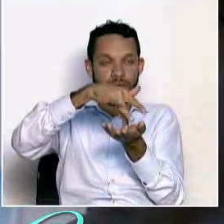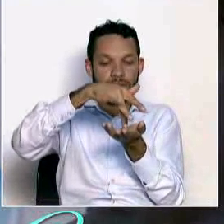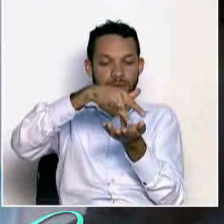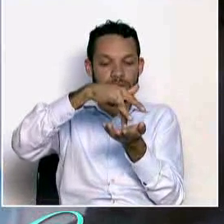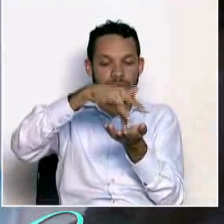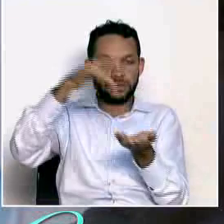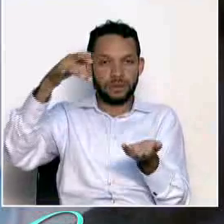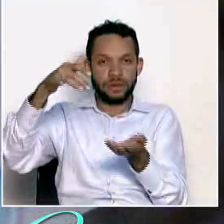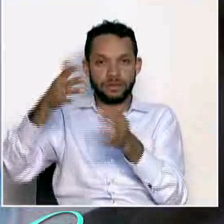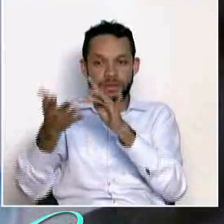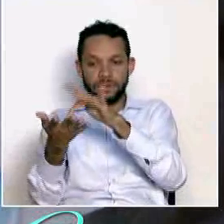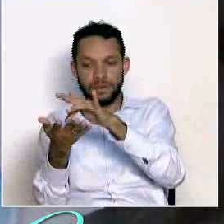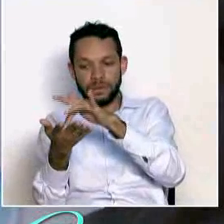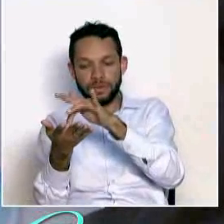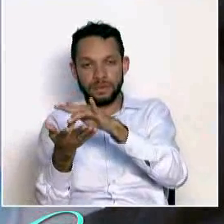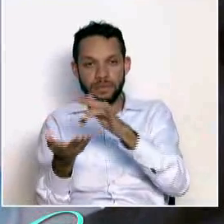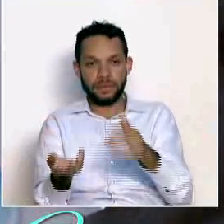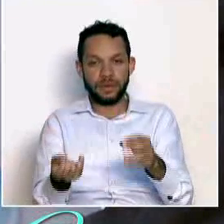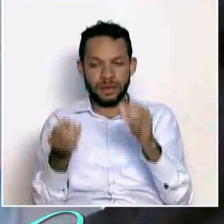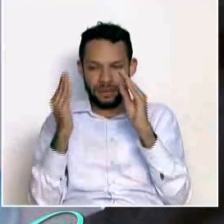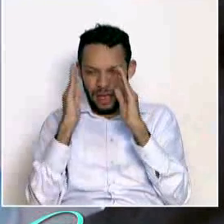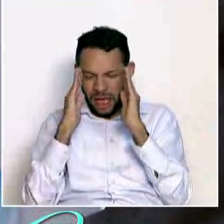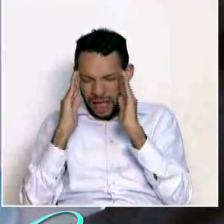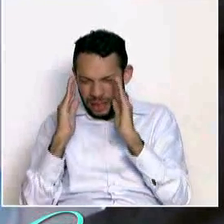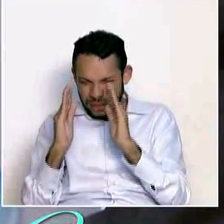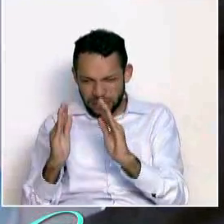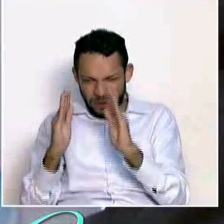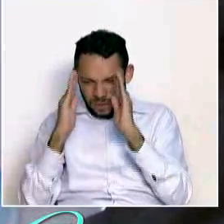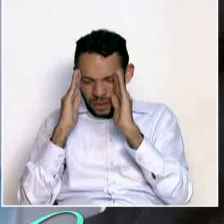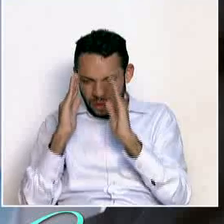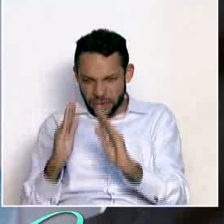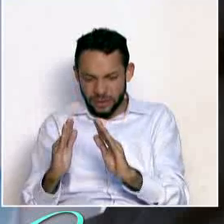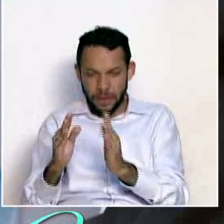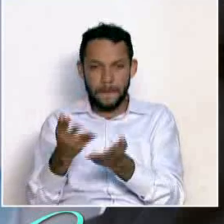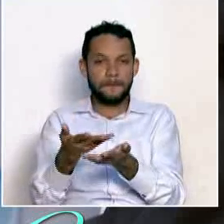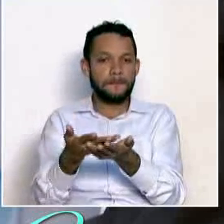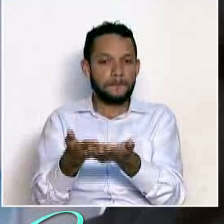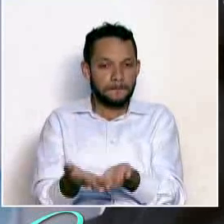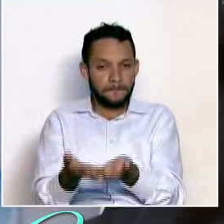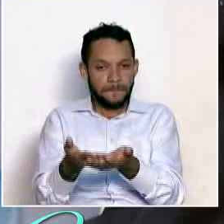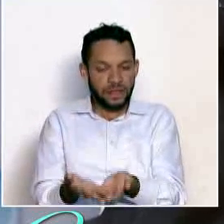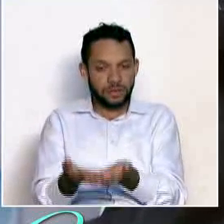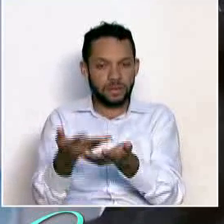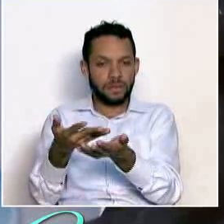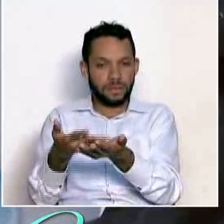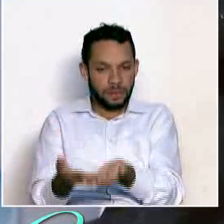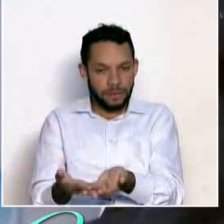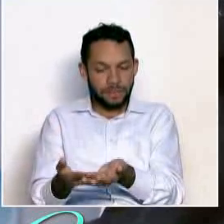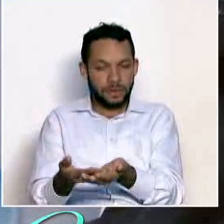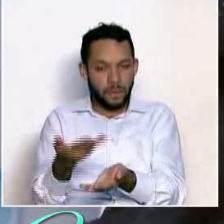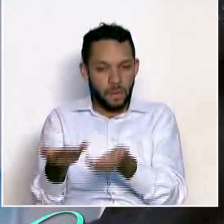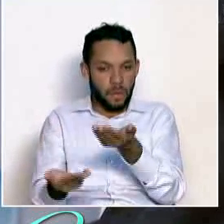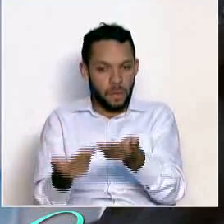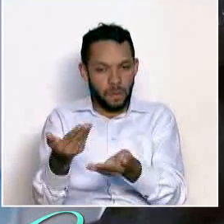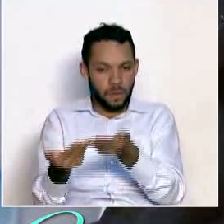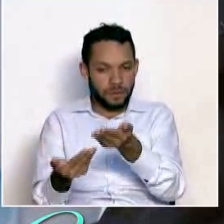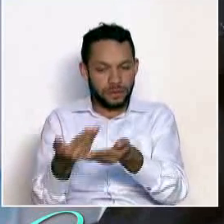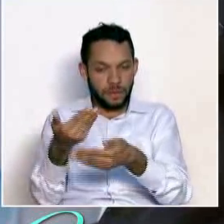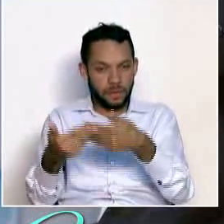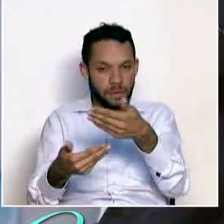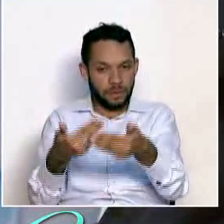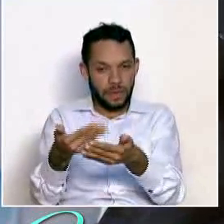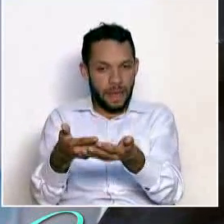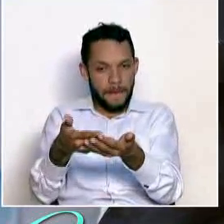escasos gramos. Concentra toda tu atención imaginando que ese objeto comienza a aumentar de peso, se va